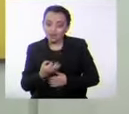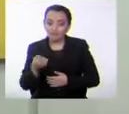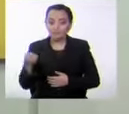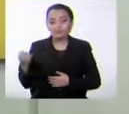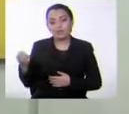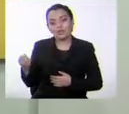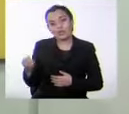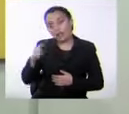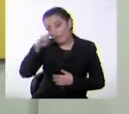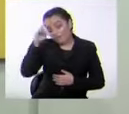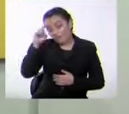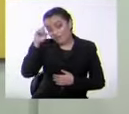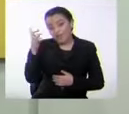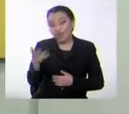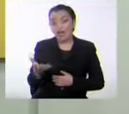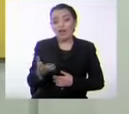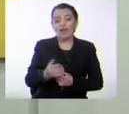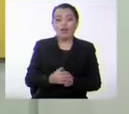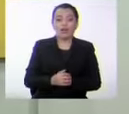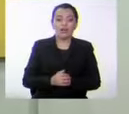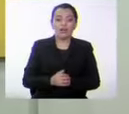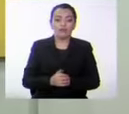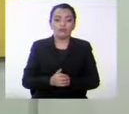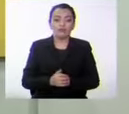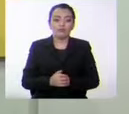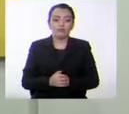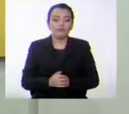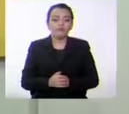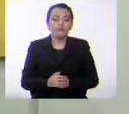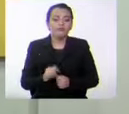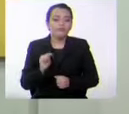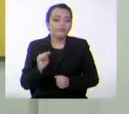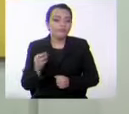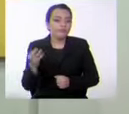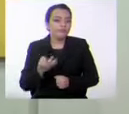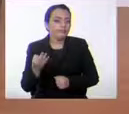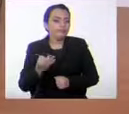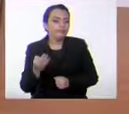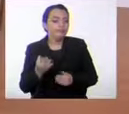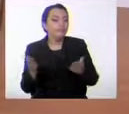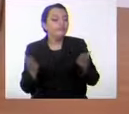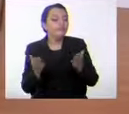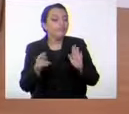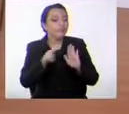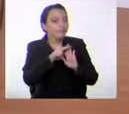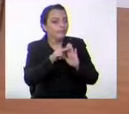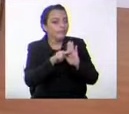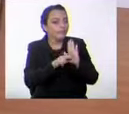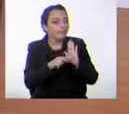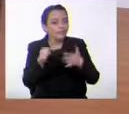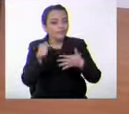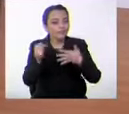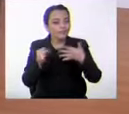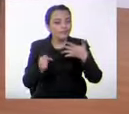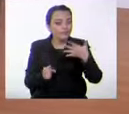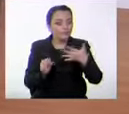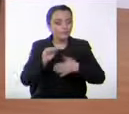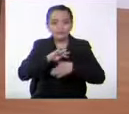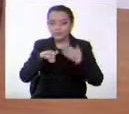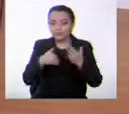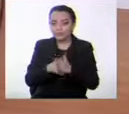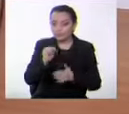hablan de la delincuencia se desborda, también la necesidad de crear normas, leyes, en fin, todo eso comprende